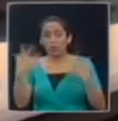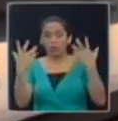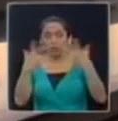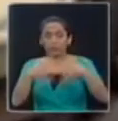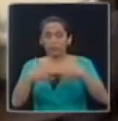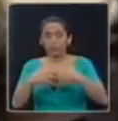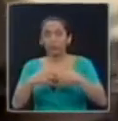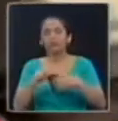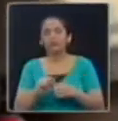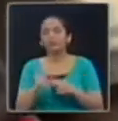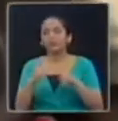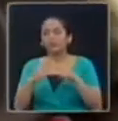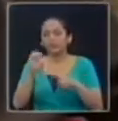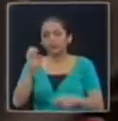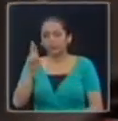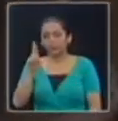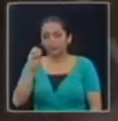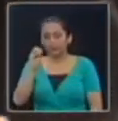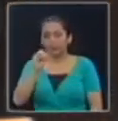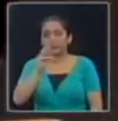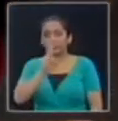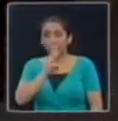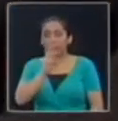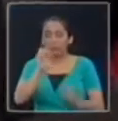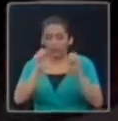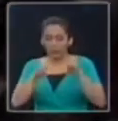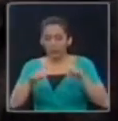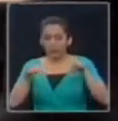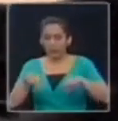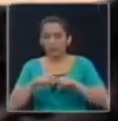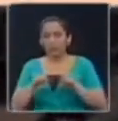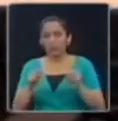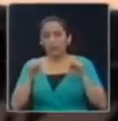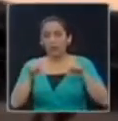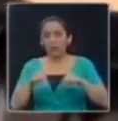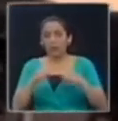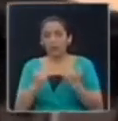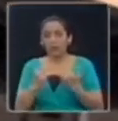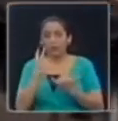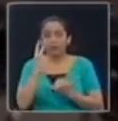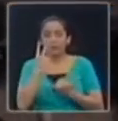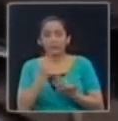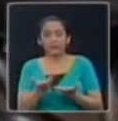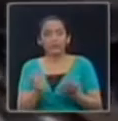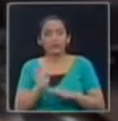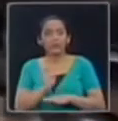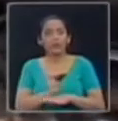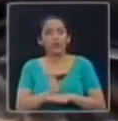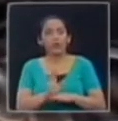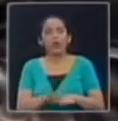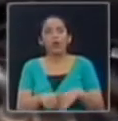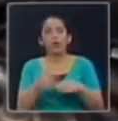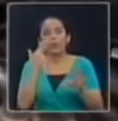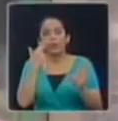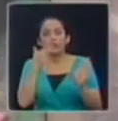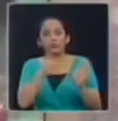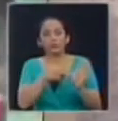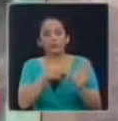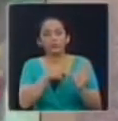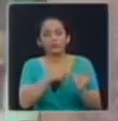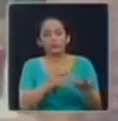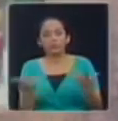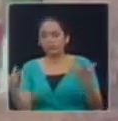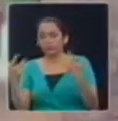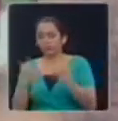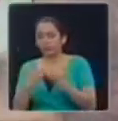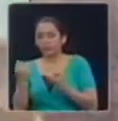tecnología combinada con el nivel de los combustibles que se dispone en Ecuador nos ha permitido alargar